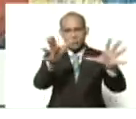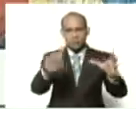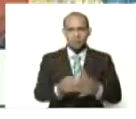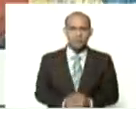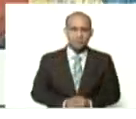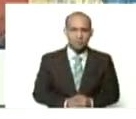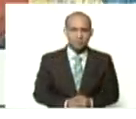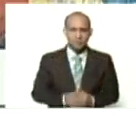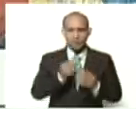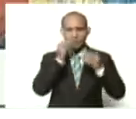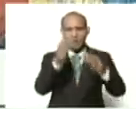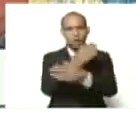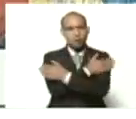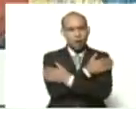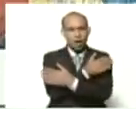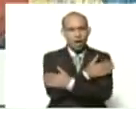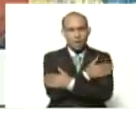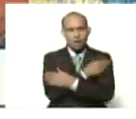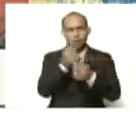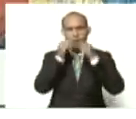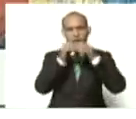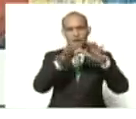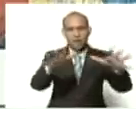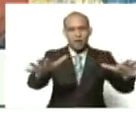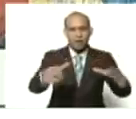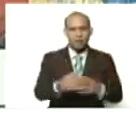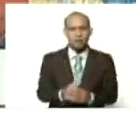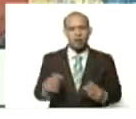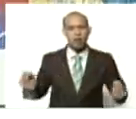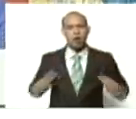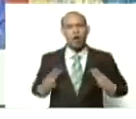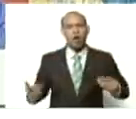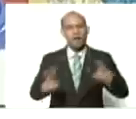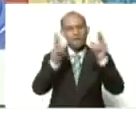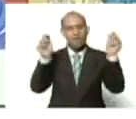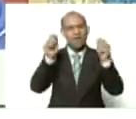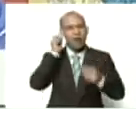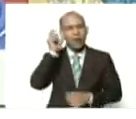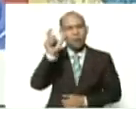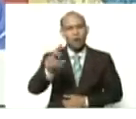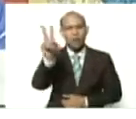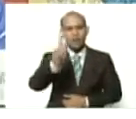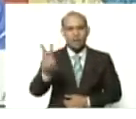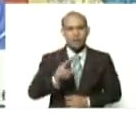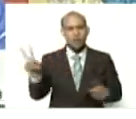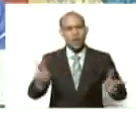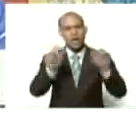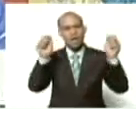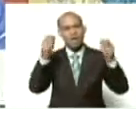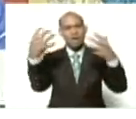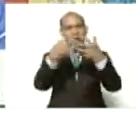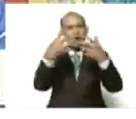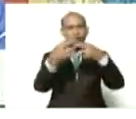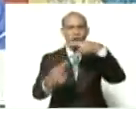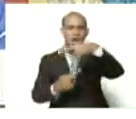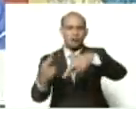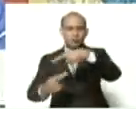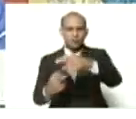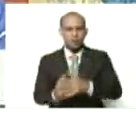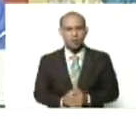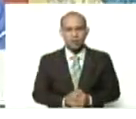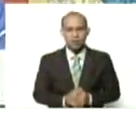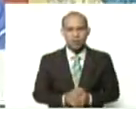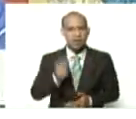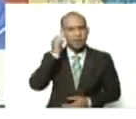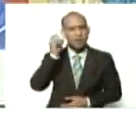besos, abrazos y bendiciones. ¡Que viva la mujer de Venezuela! ¡Que viva la lucha revolucionaria de